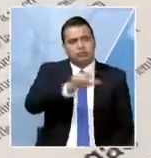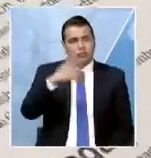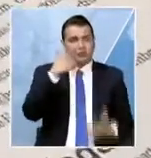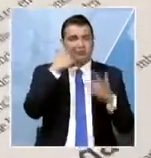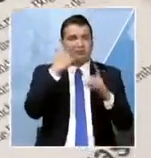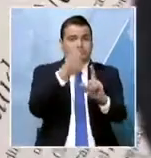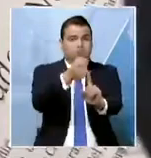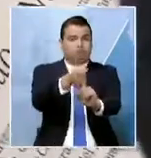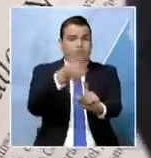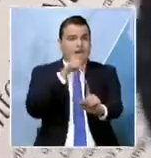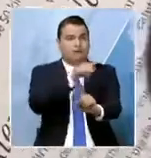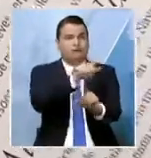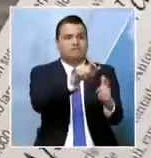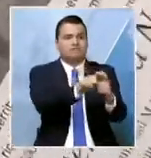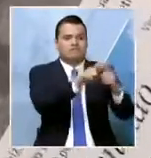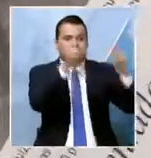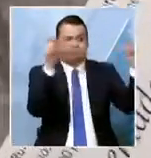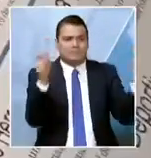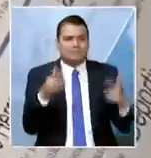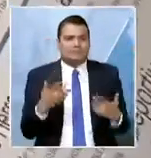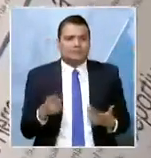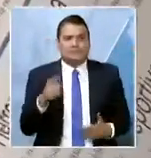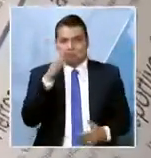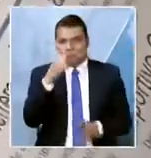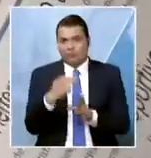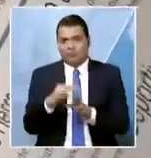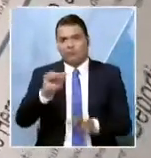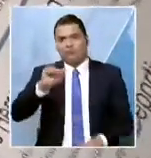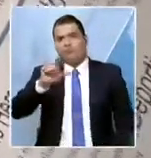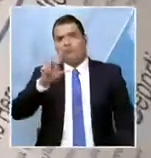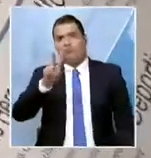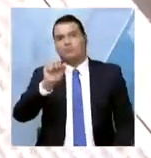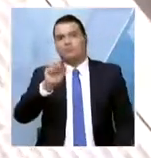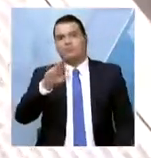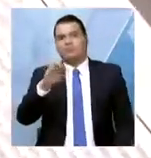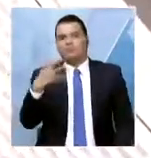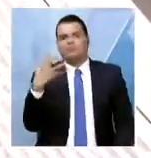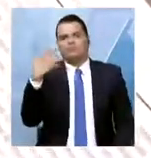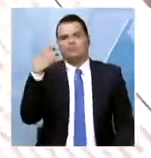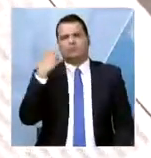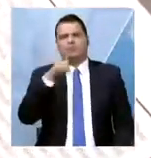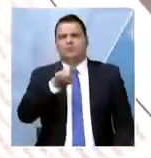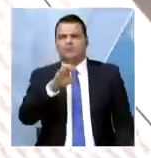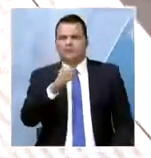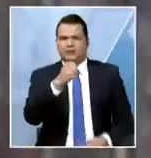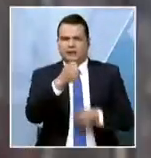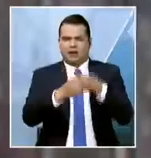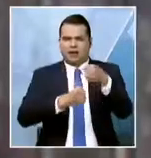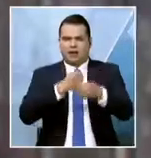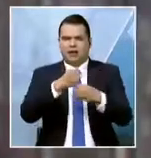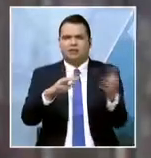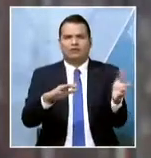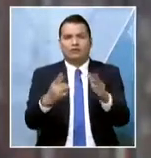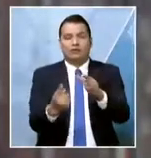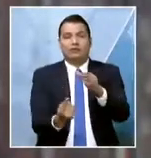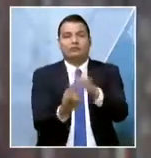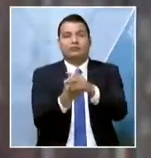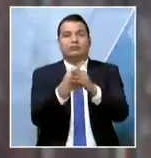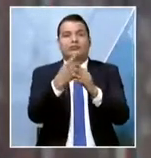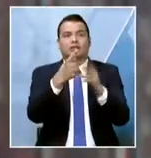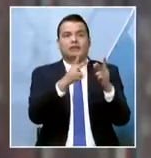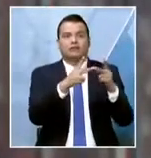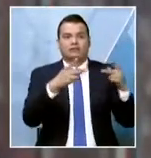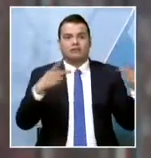entonces álvaro h caicedo fundó hace casi 60 años el diario occidente para brindarle a la sociedad